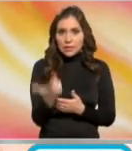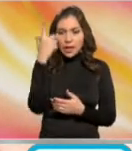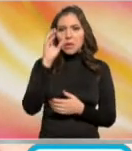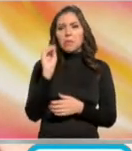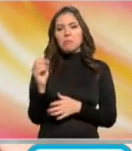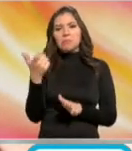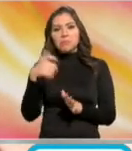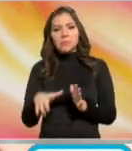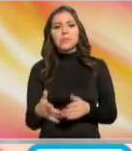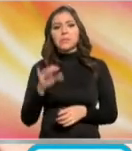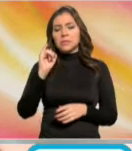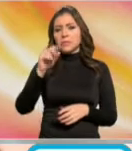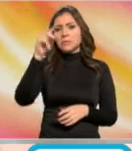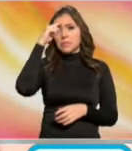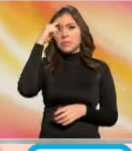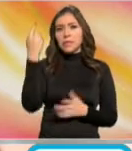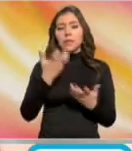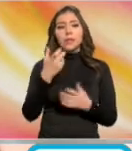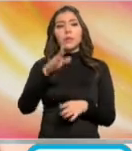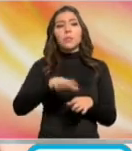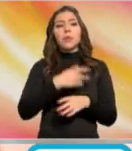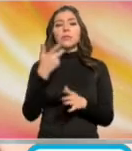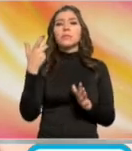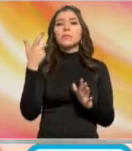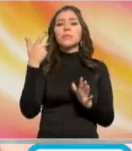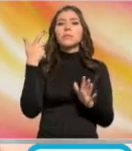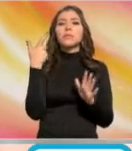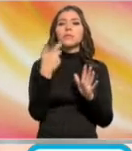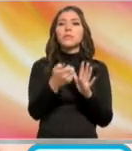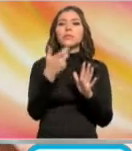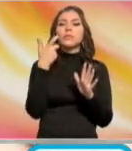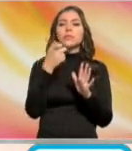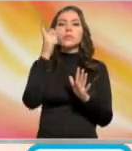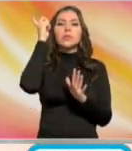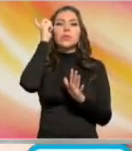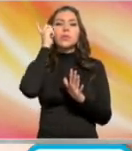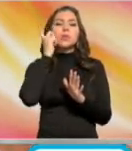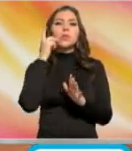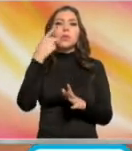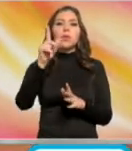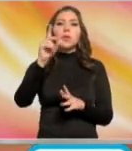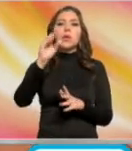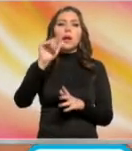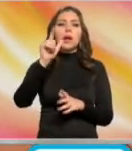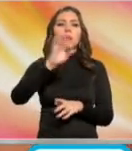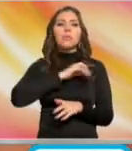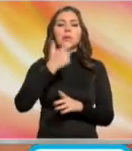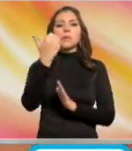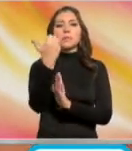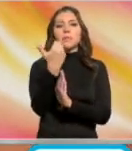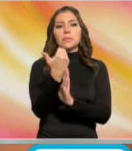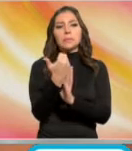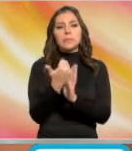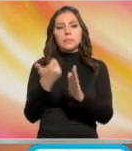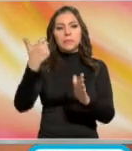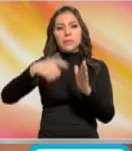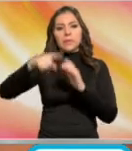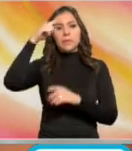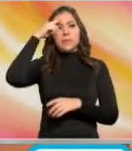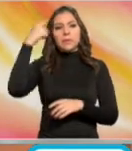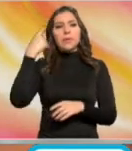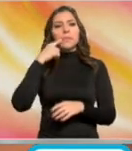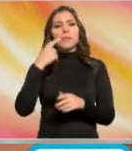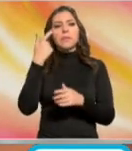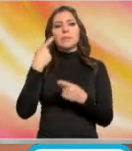Bastante accesible. De hecho, como se realiza con anestesia local, logramos disminuir mucho los costos y es muy accesible para un